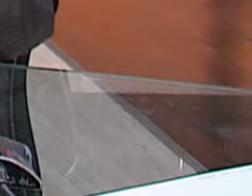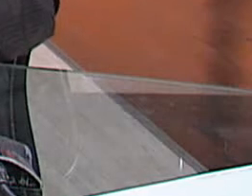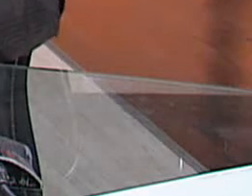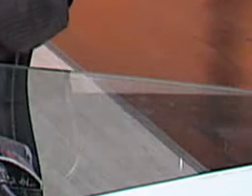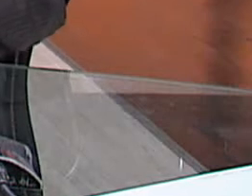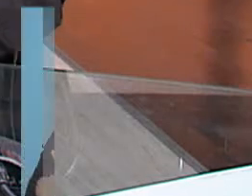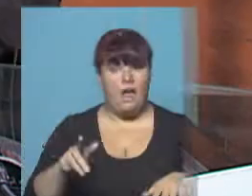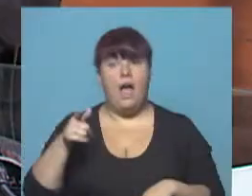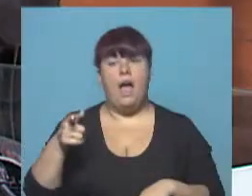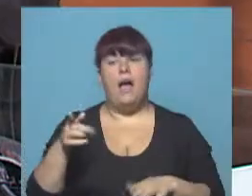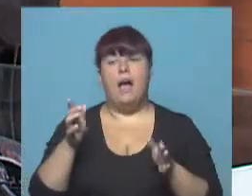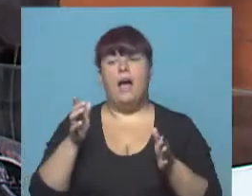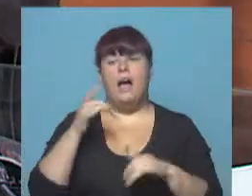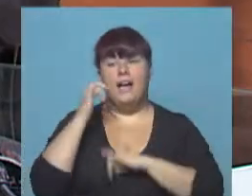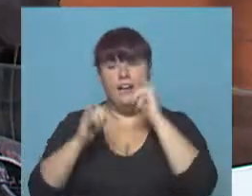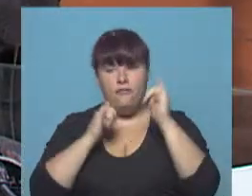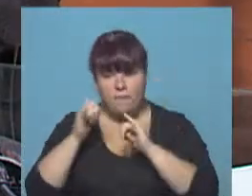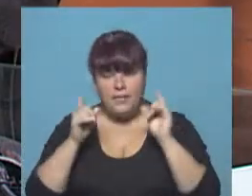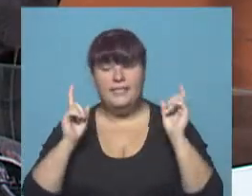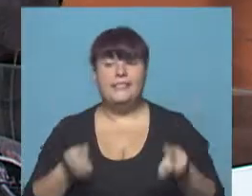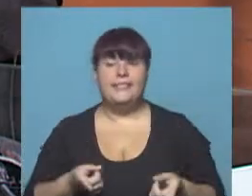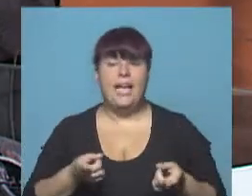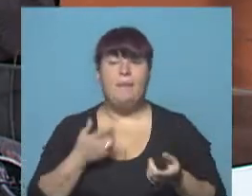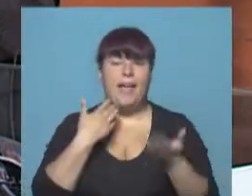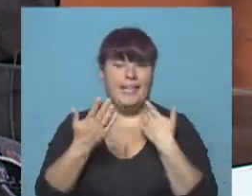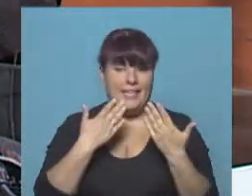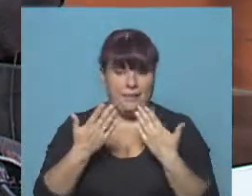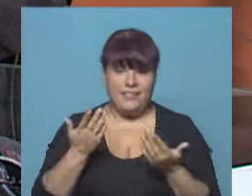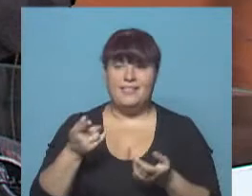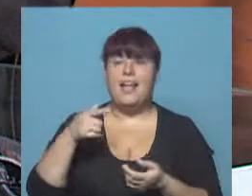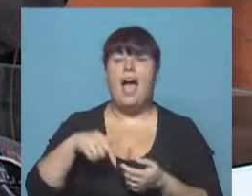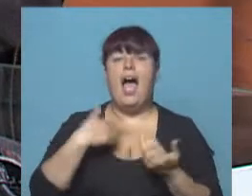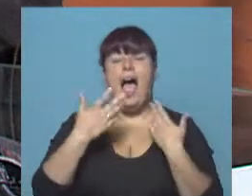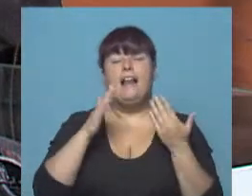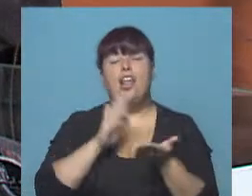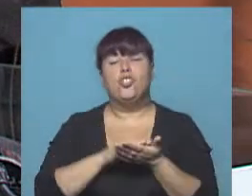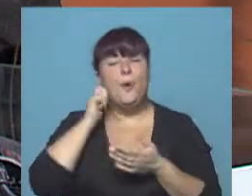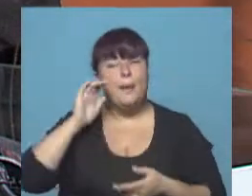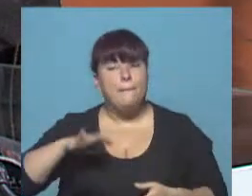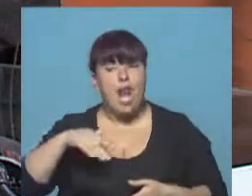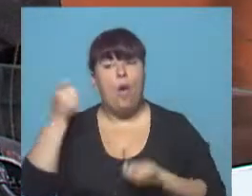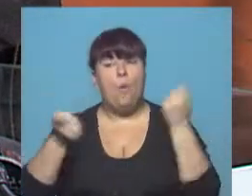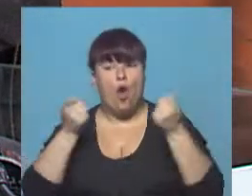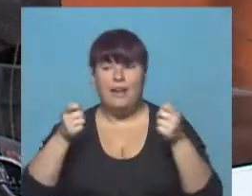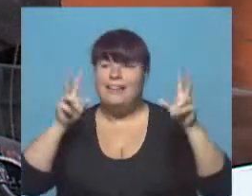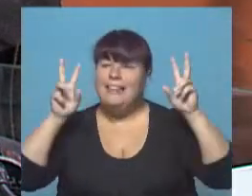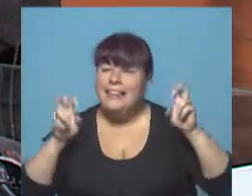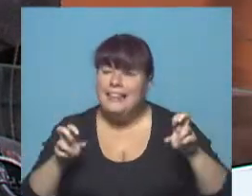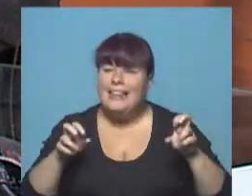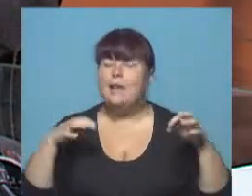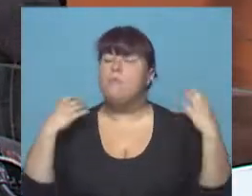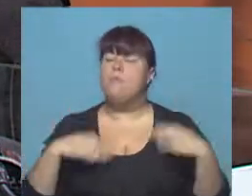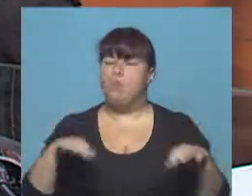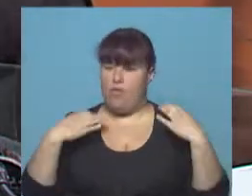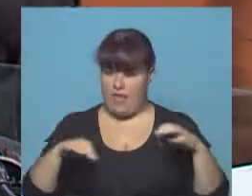Aquí estamos con las noticias y también con las entrevistas. Ramiro, habla de los menores en los boliches, tema